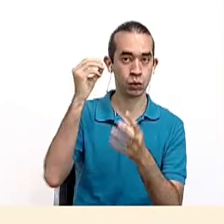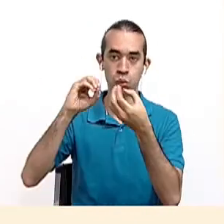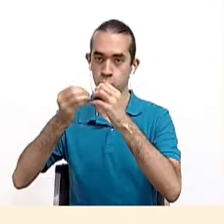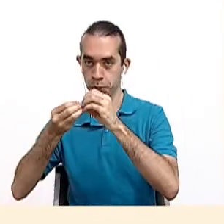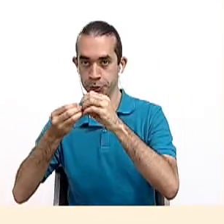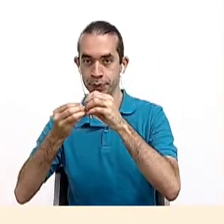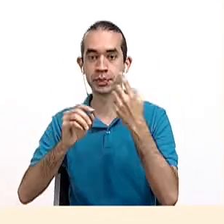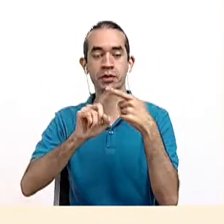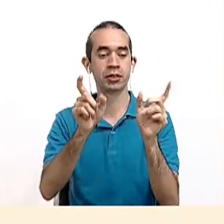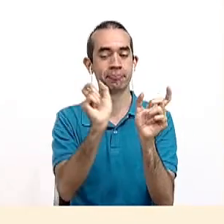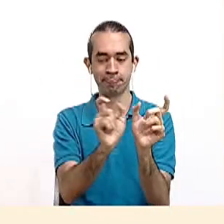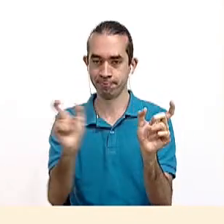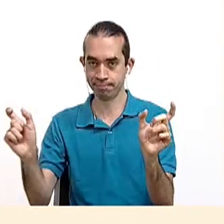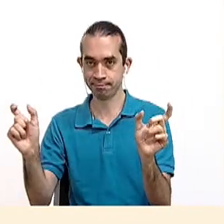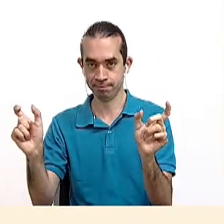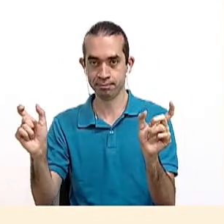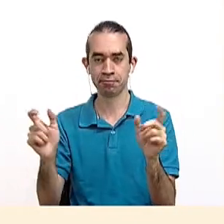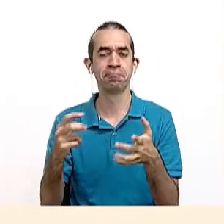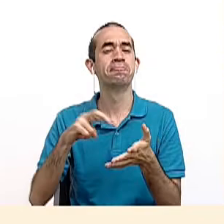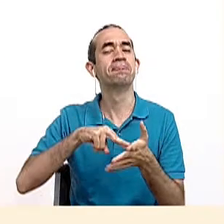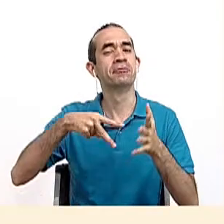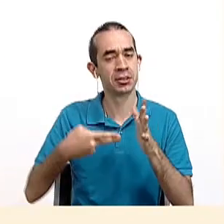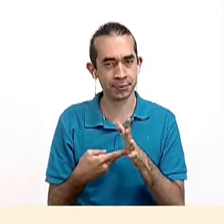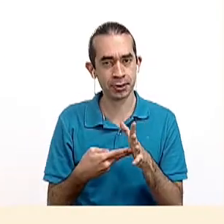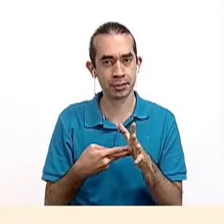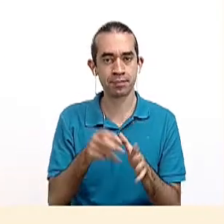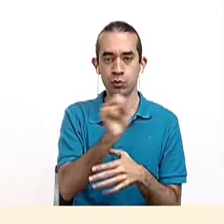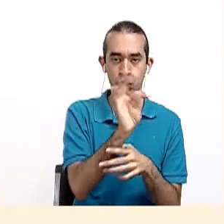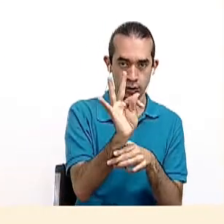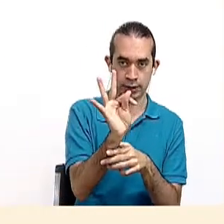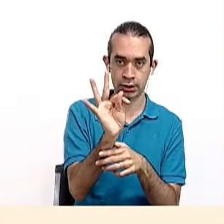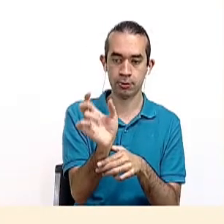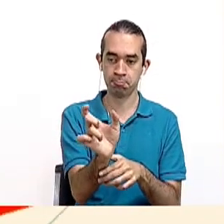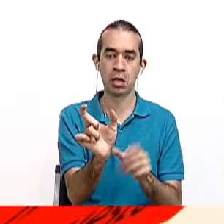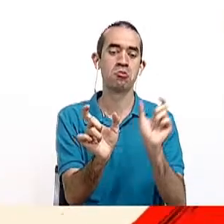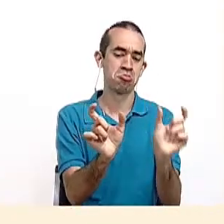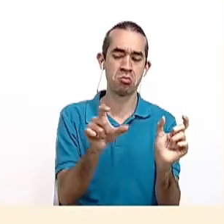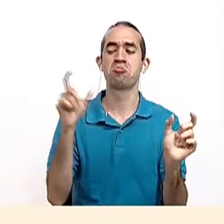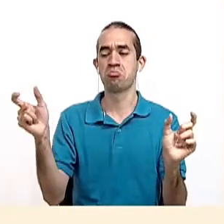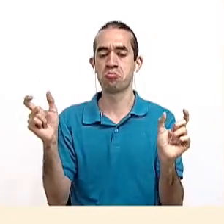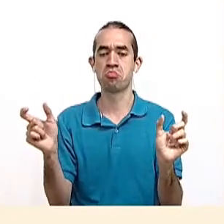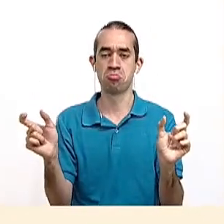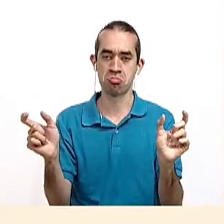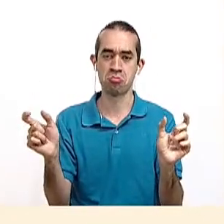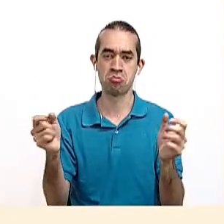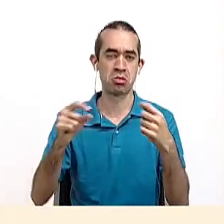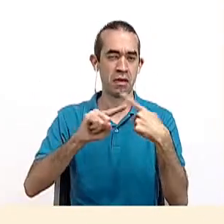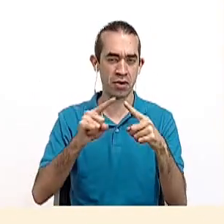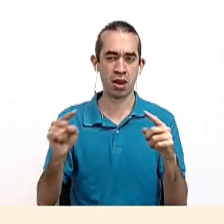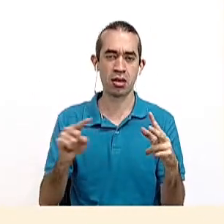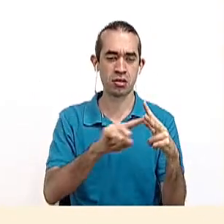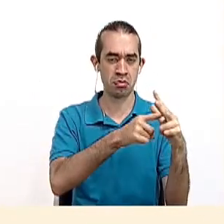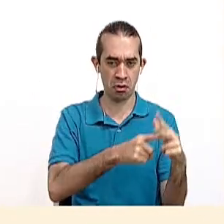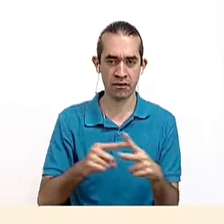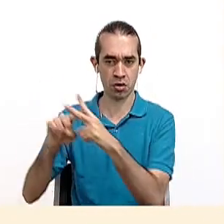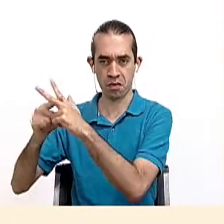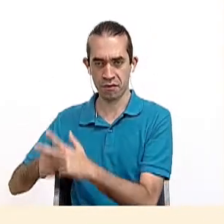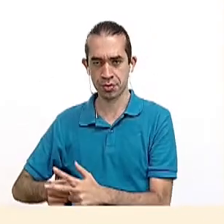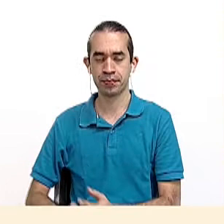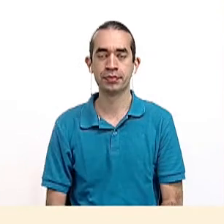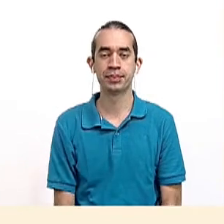los componentes, es decir, entre el sustantivo y sus modificadores antepuestos y también